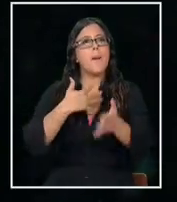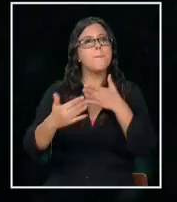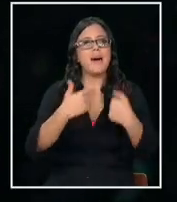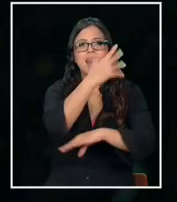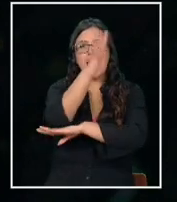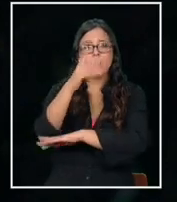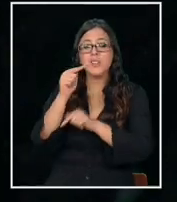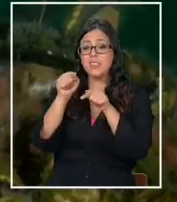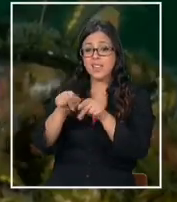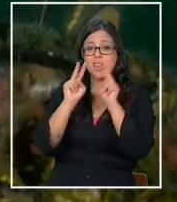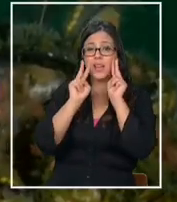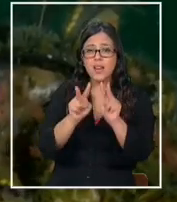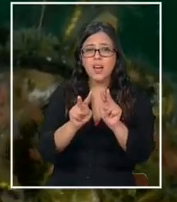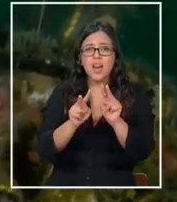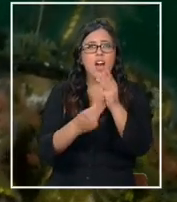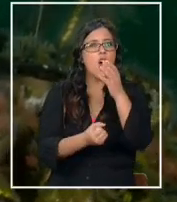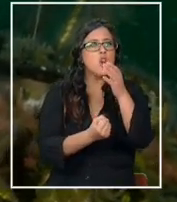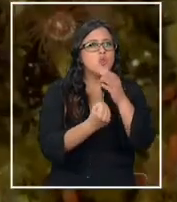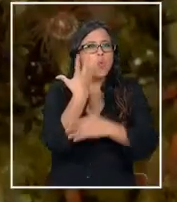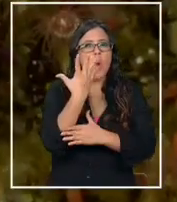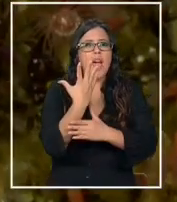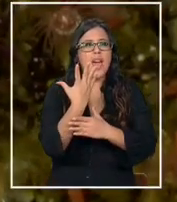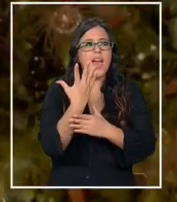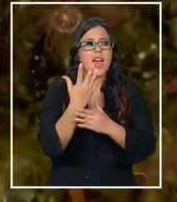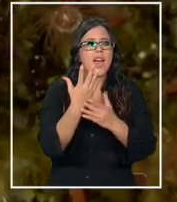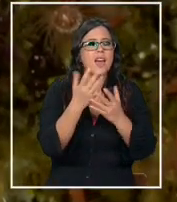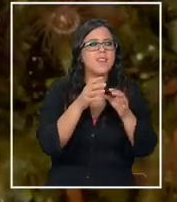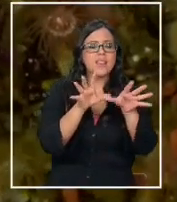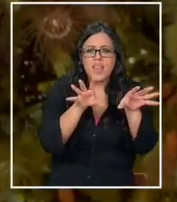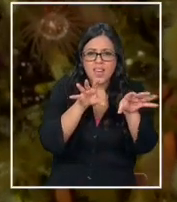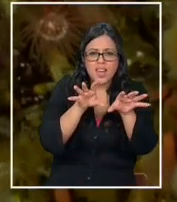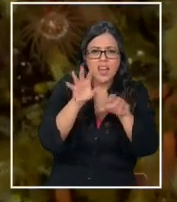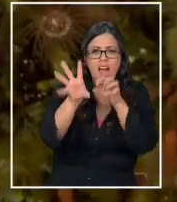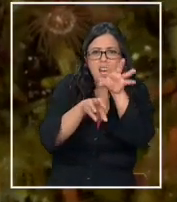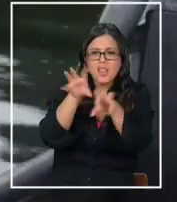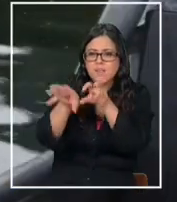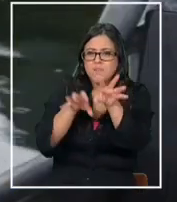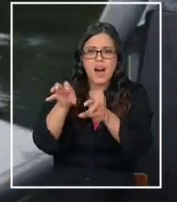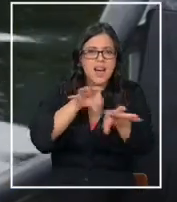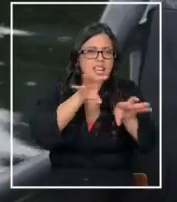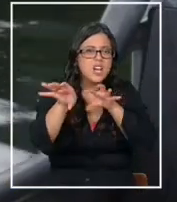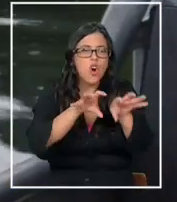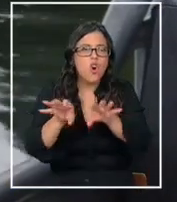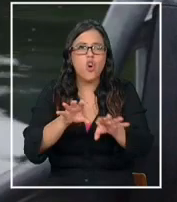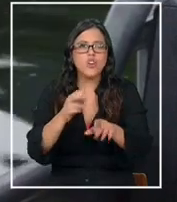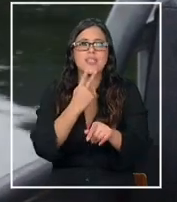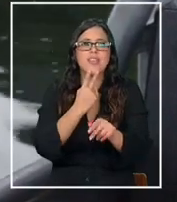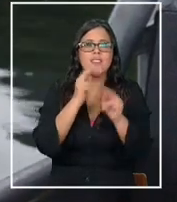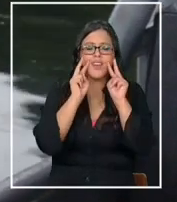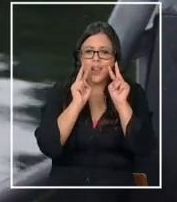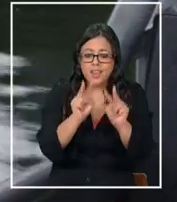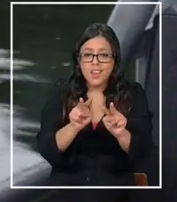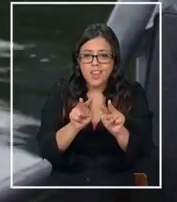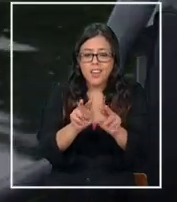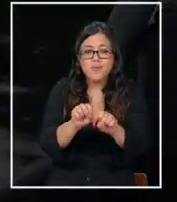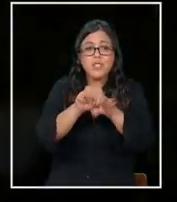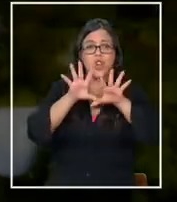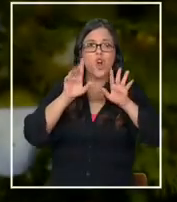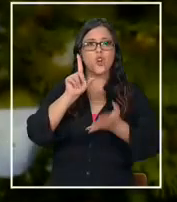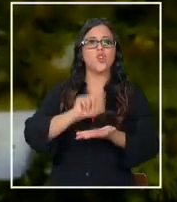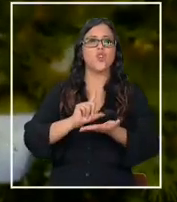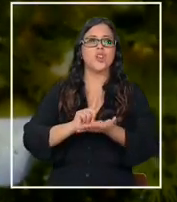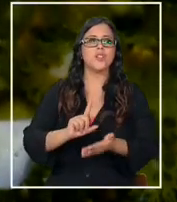podido registrar más de 40 nuevas especies, especies que no se conocían antes y que viven, habitan en este asombroso